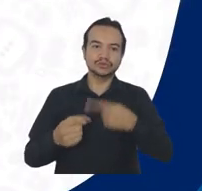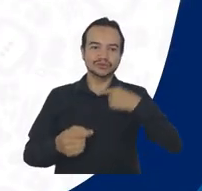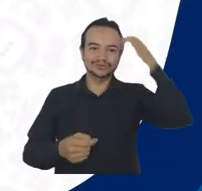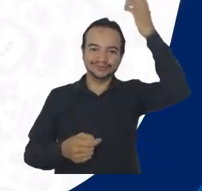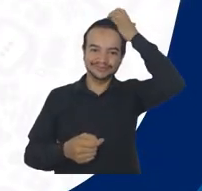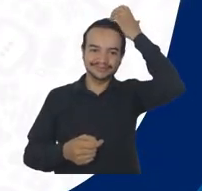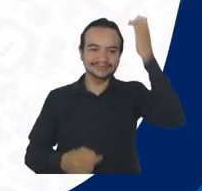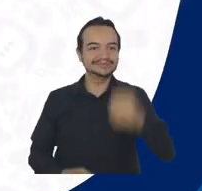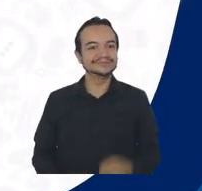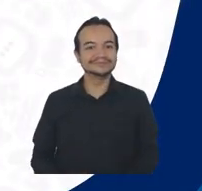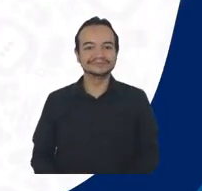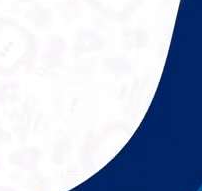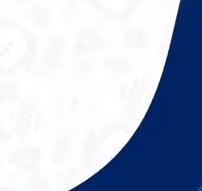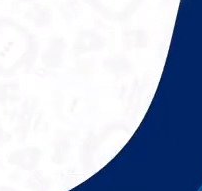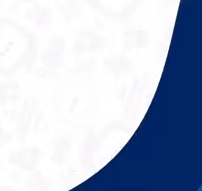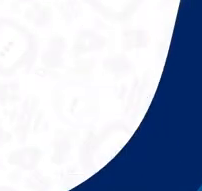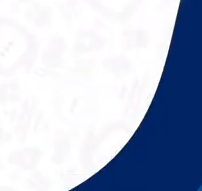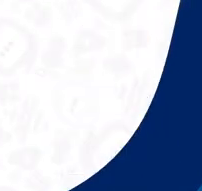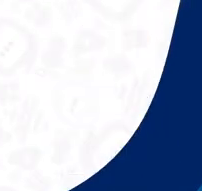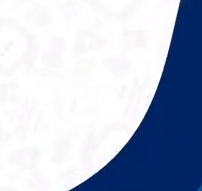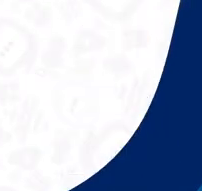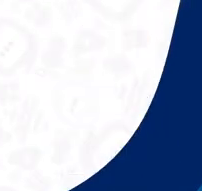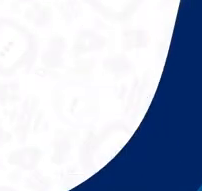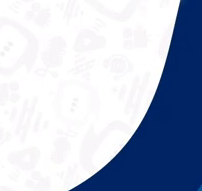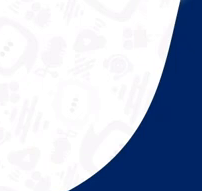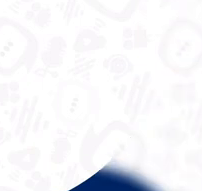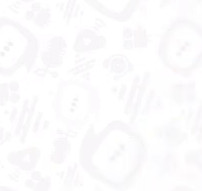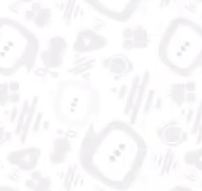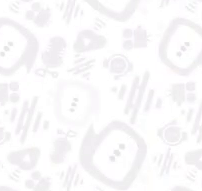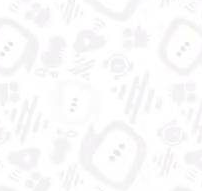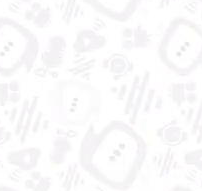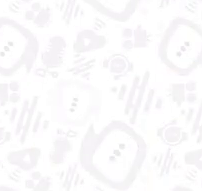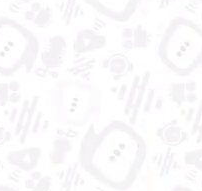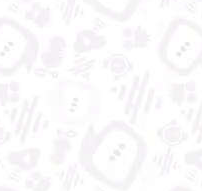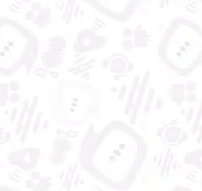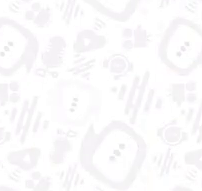Universidad del Magdalena, aún más incluyente e innovadora.